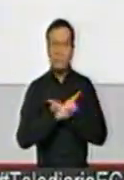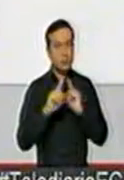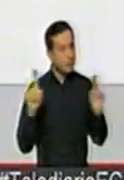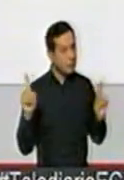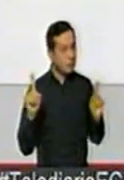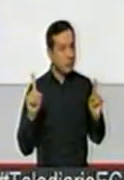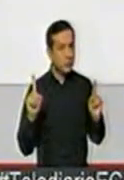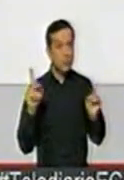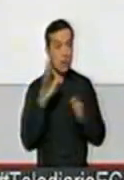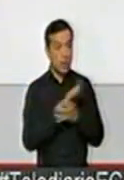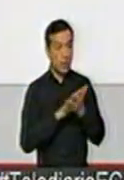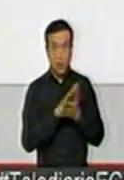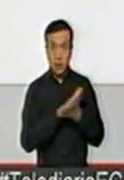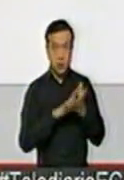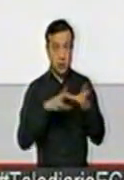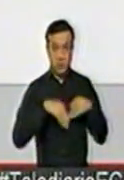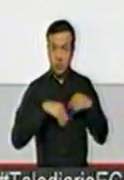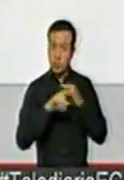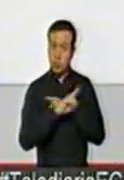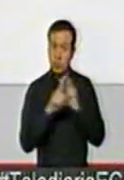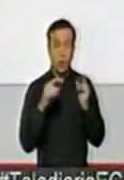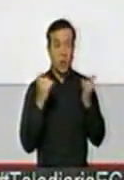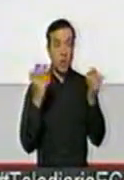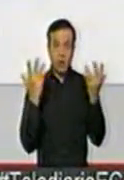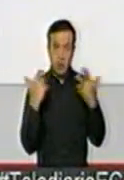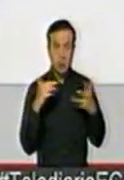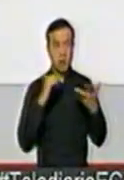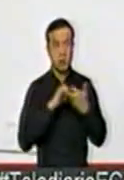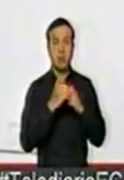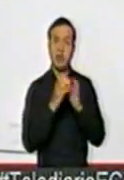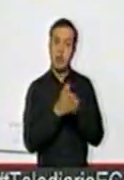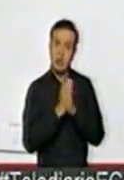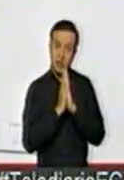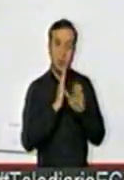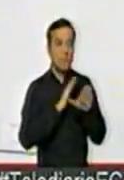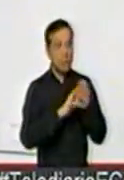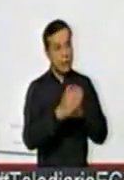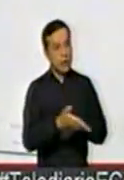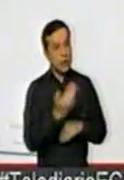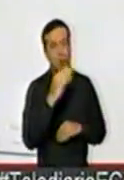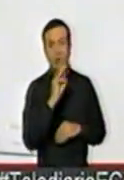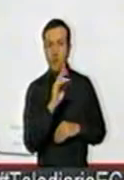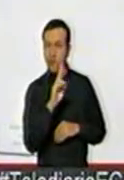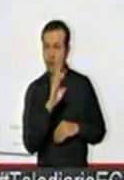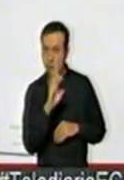más caos, no más de lo que ya hemos vivido. Le invito al FUT, a todos los